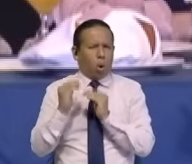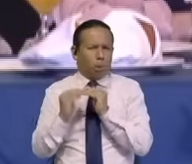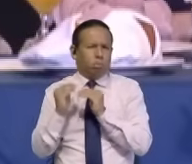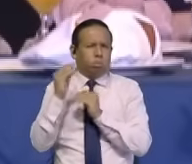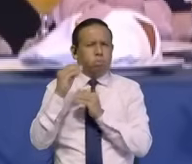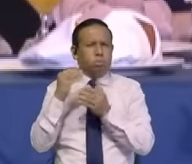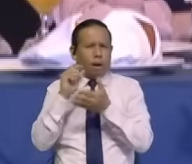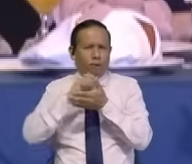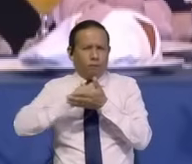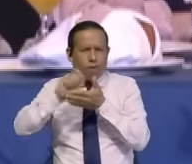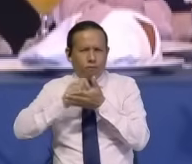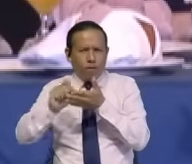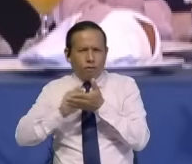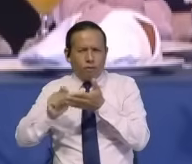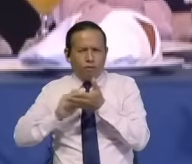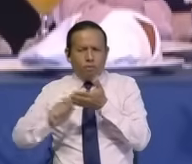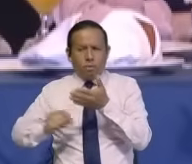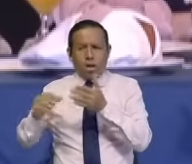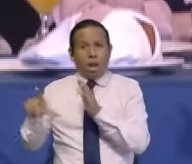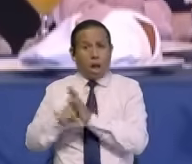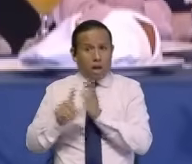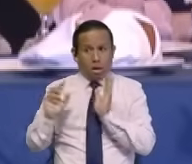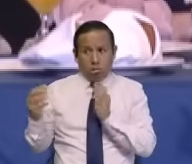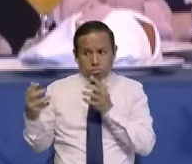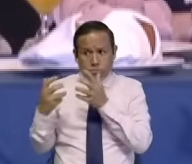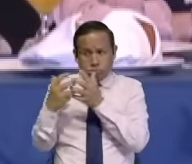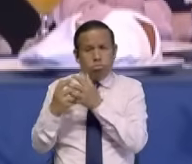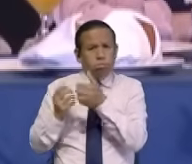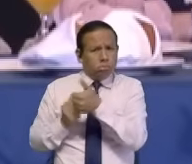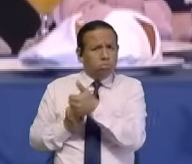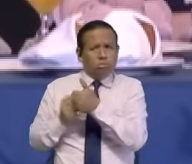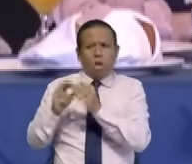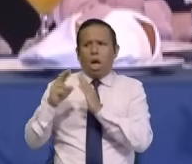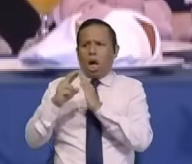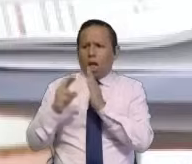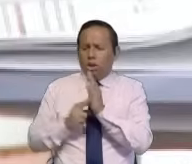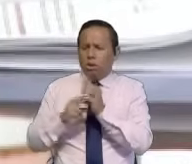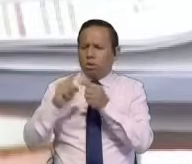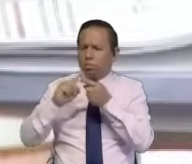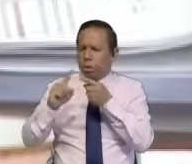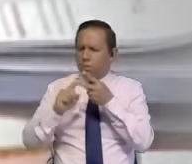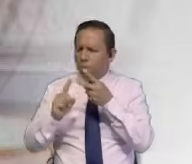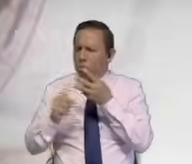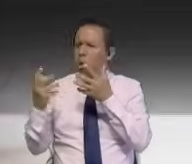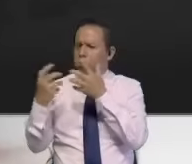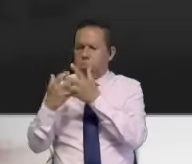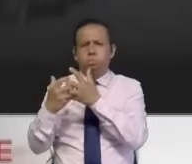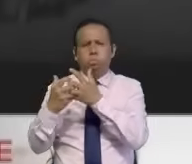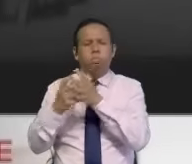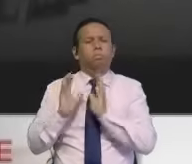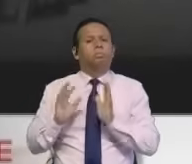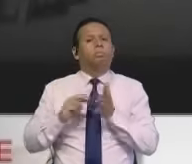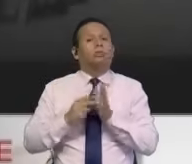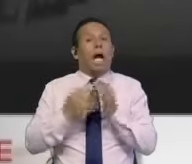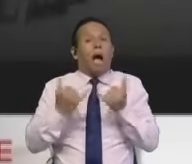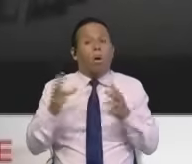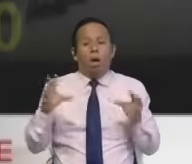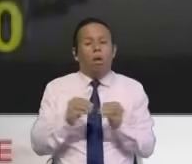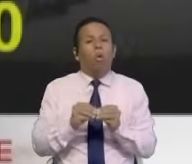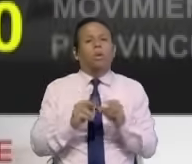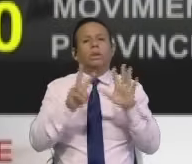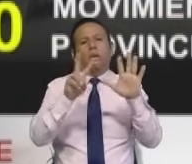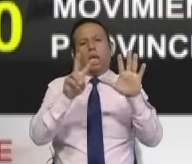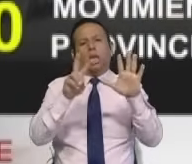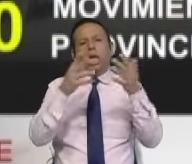como requisito que pide la ley, han cumplido con los otros requisitos. A la fecha, habilitados 7 partidos, 9